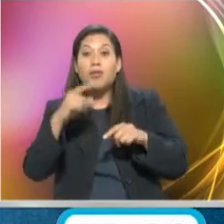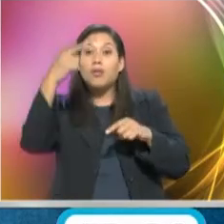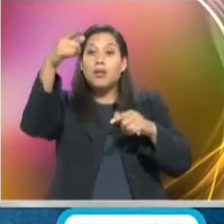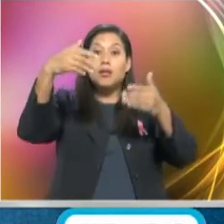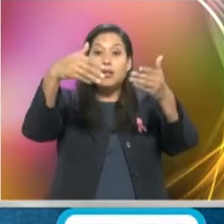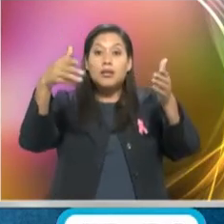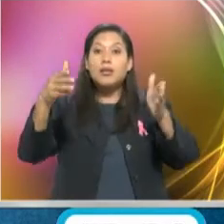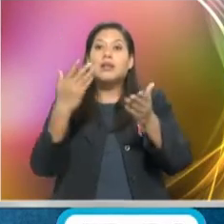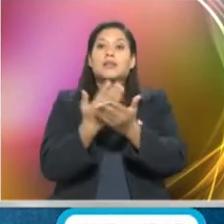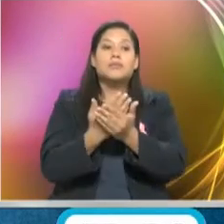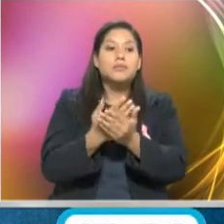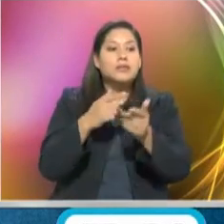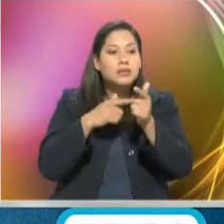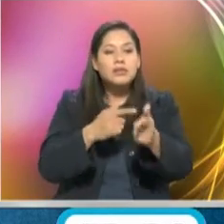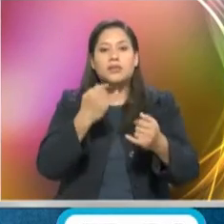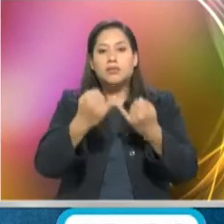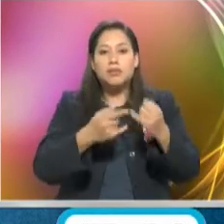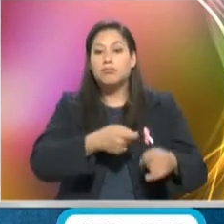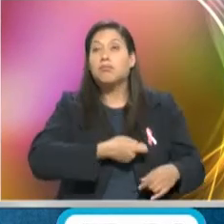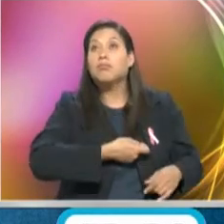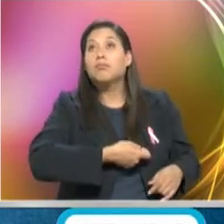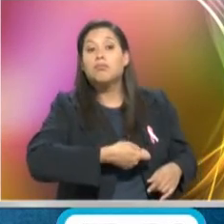estaban esperando para seguir jugando distancia extrema,